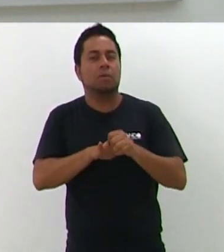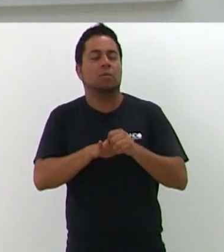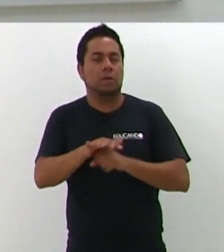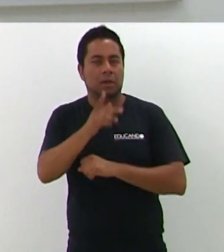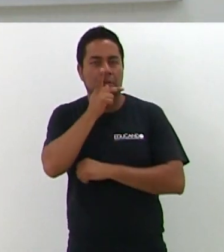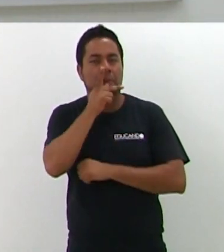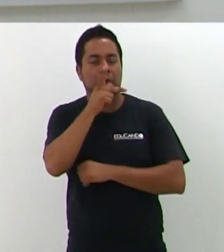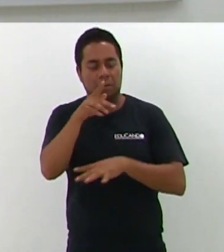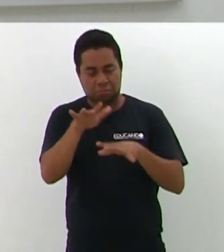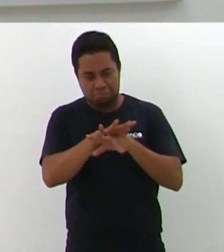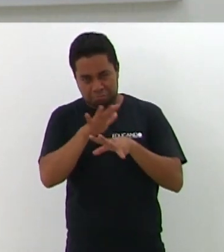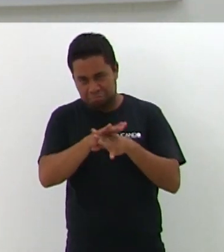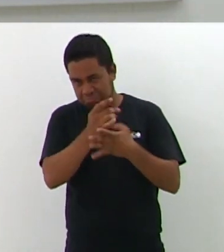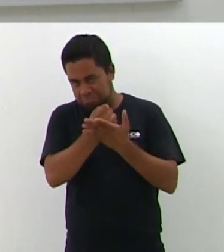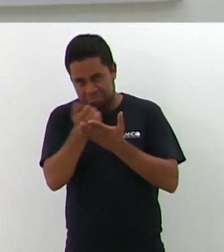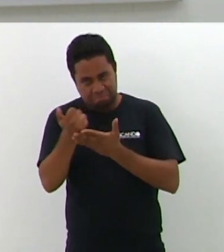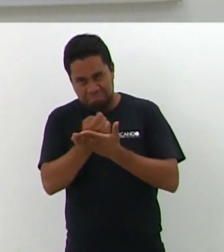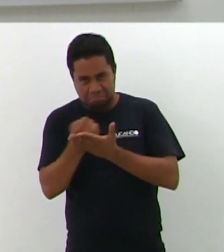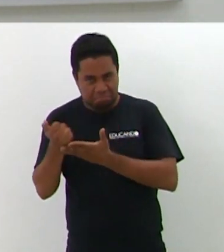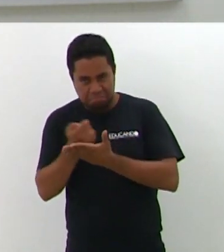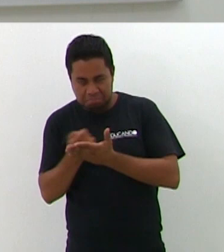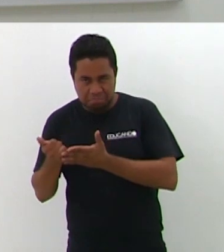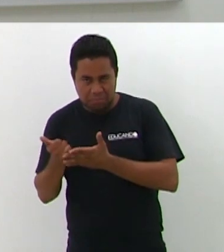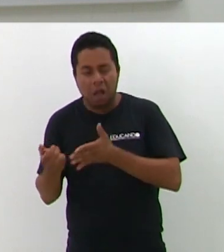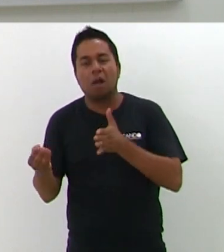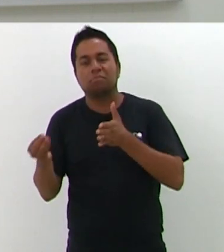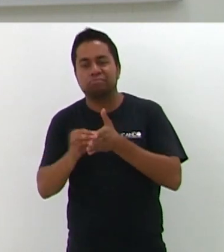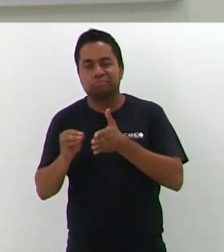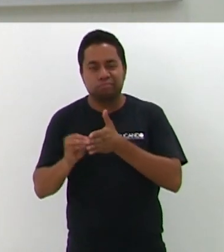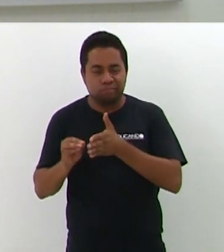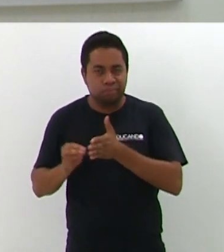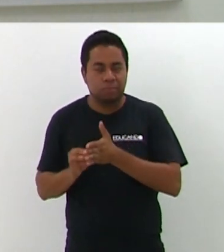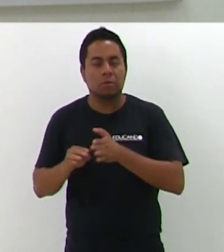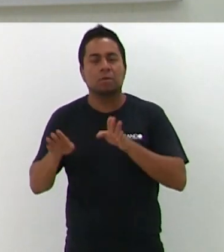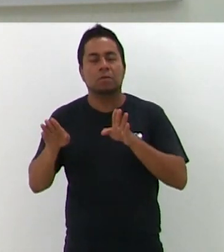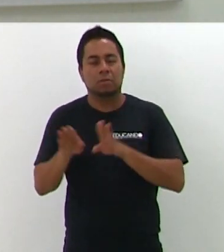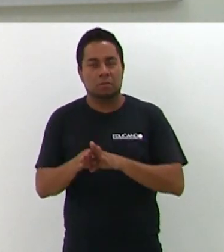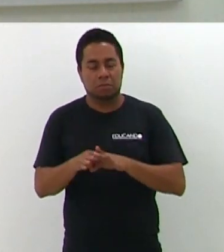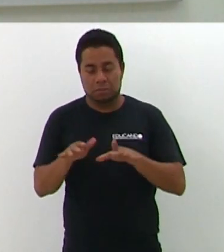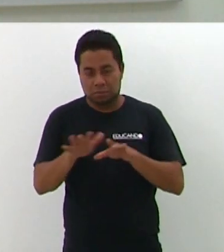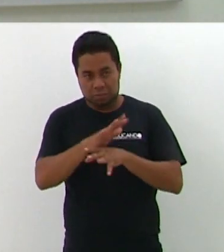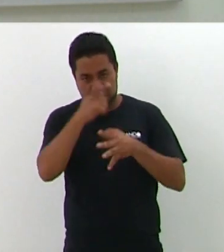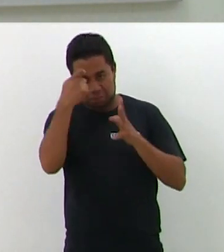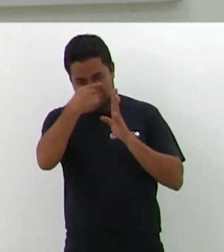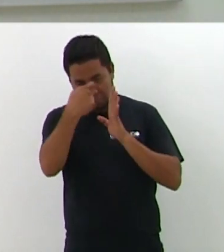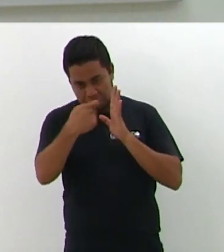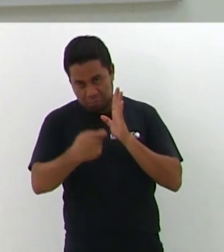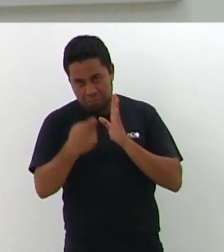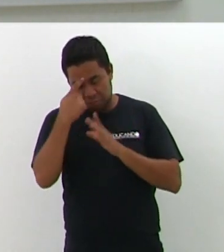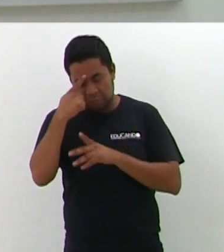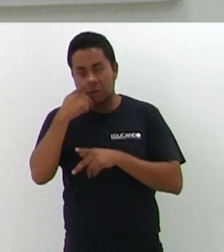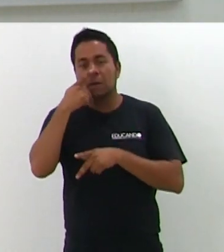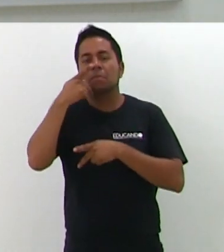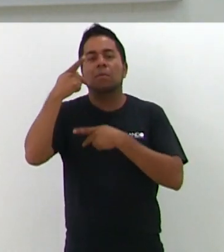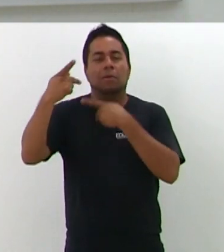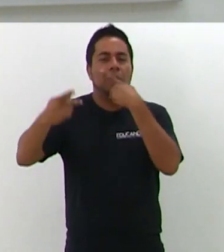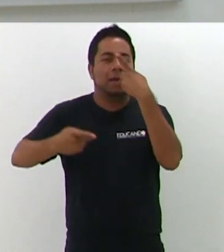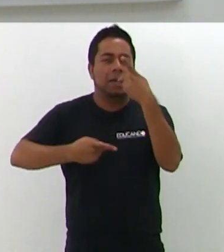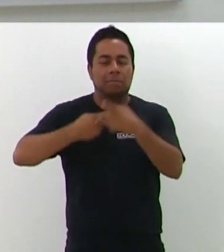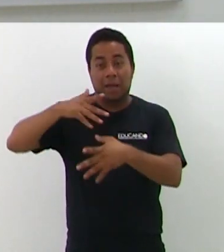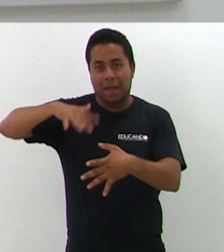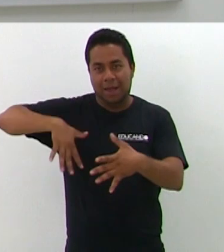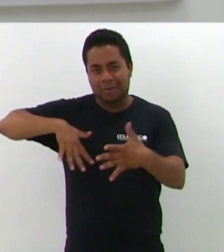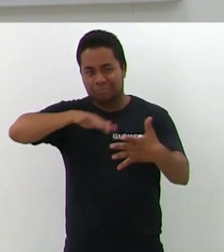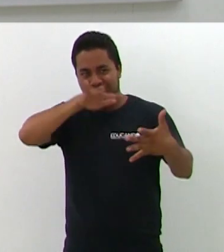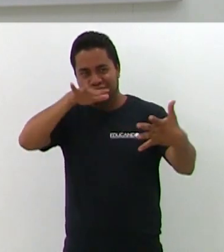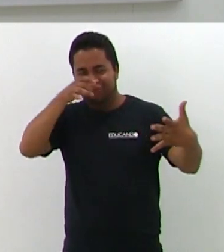estas palabras. Y vamos a observar cómo cambia el sentido del poema, del que leímos, del que